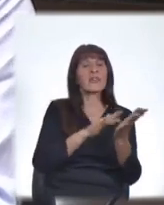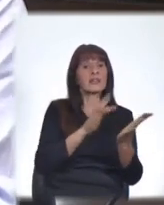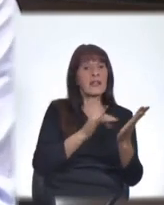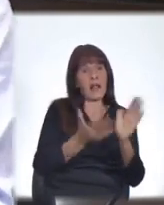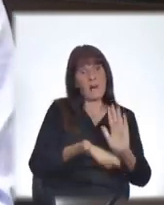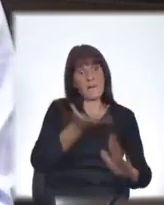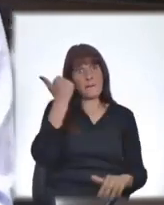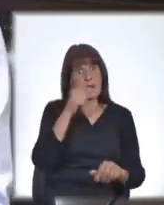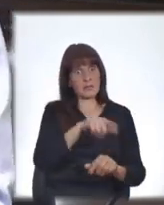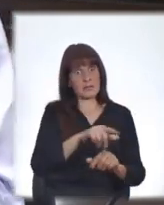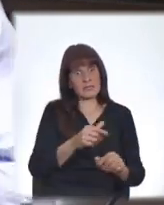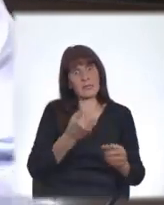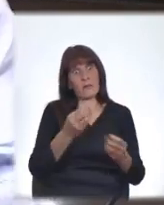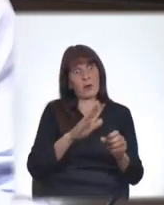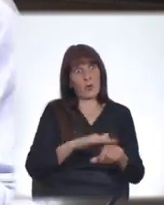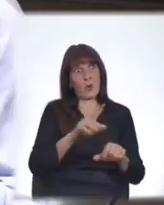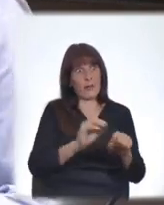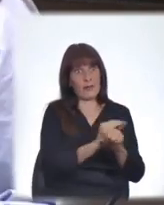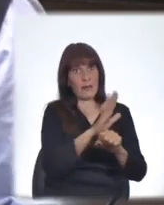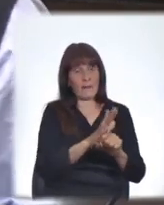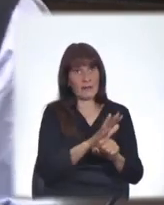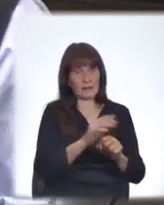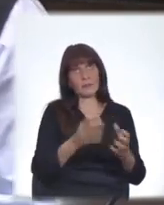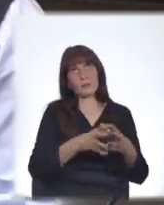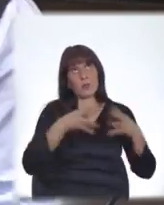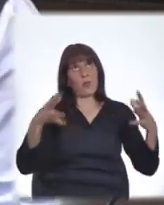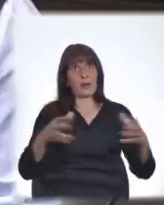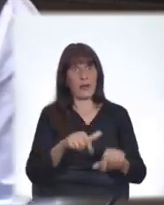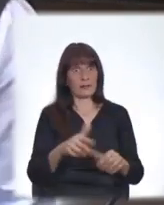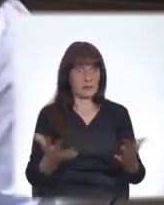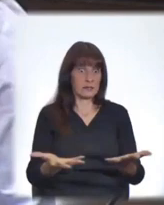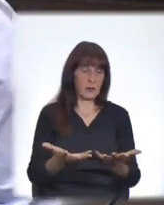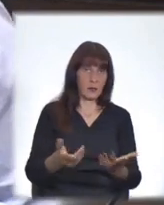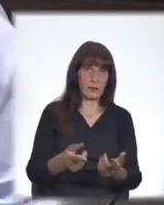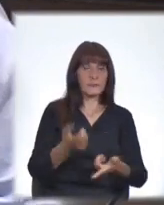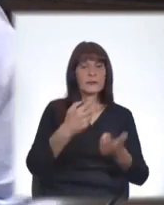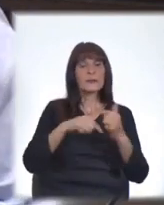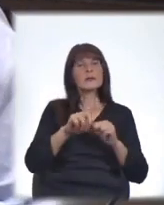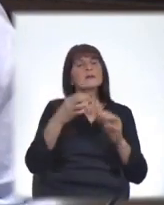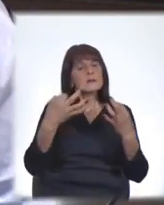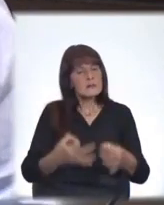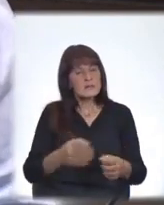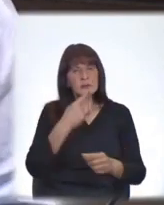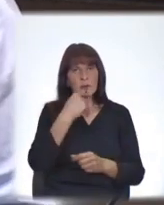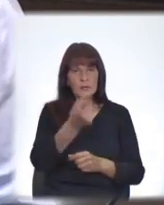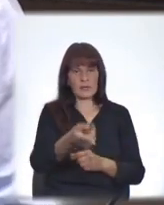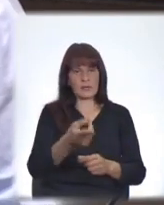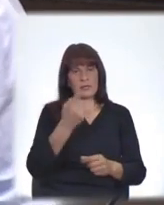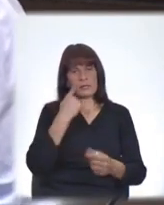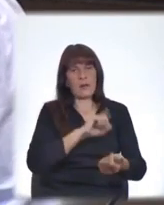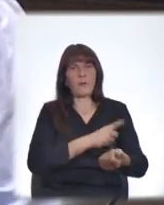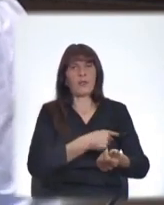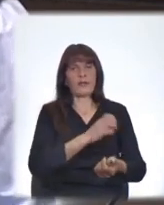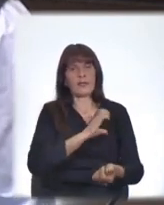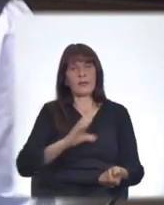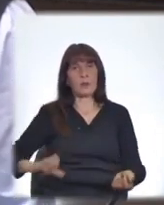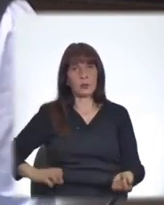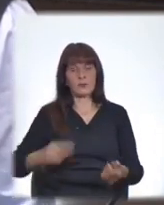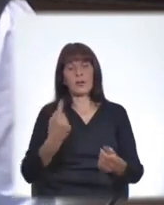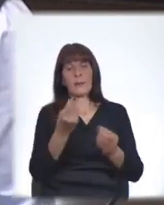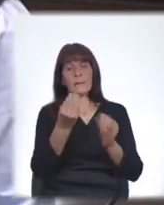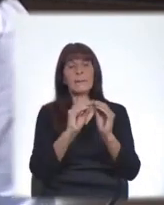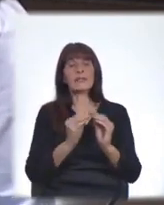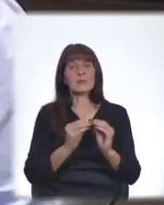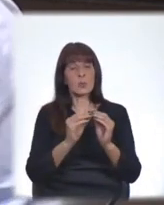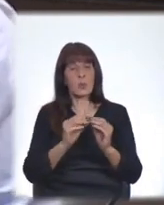aún más de mano de la pandemia, enormes y gigantescos. Es cierto lo que dice el Poder Ejecutivo en su exposición de motivo, en el sentido de que el presupuesto